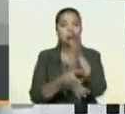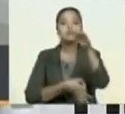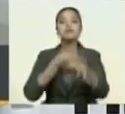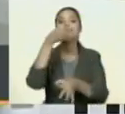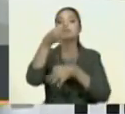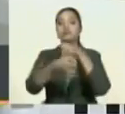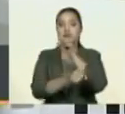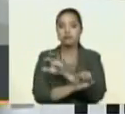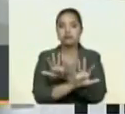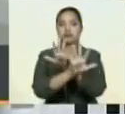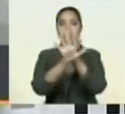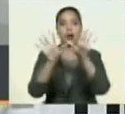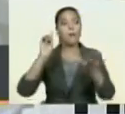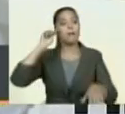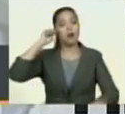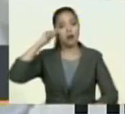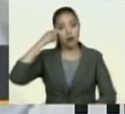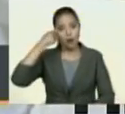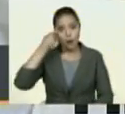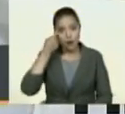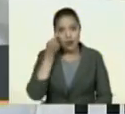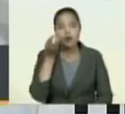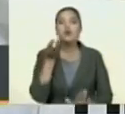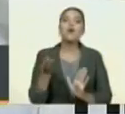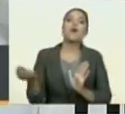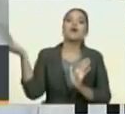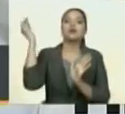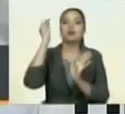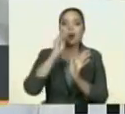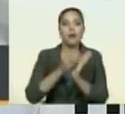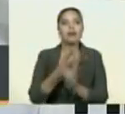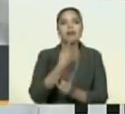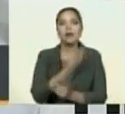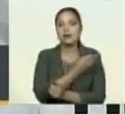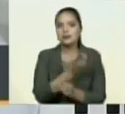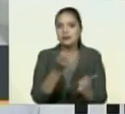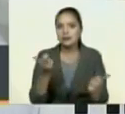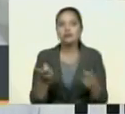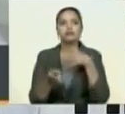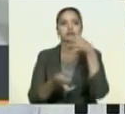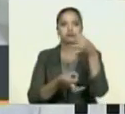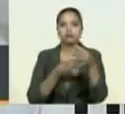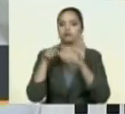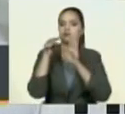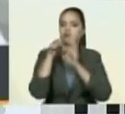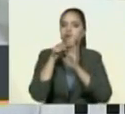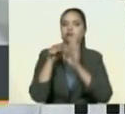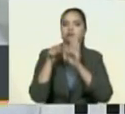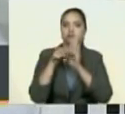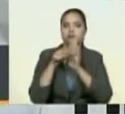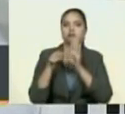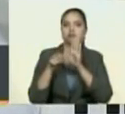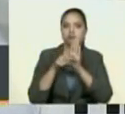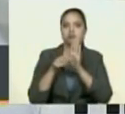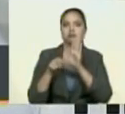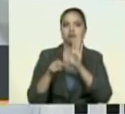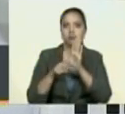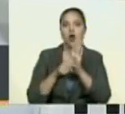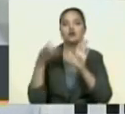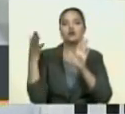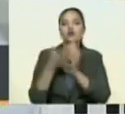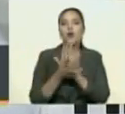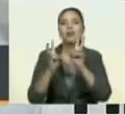aclarar, para recordar, para volver a decir todas y cada una de las medidas de contingencia en